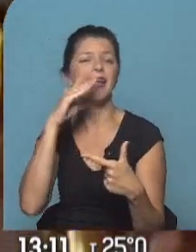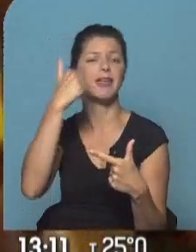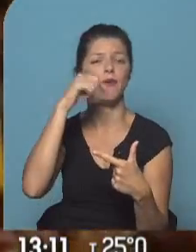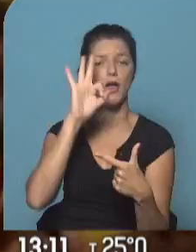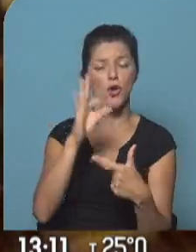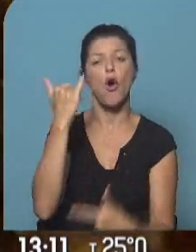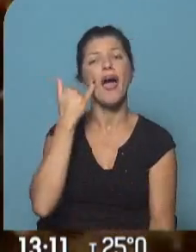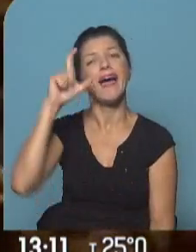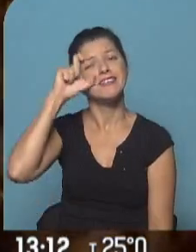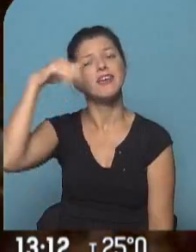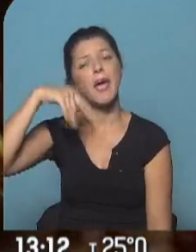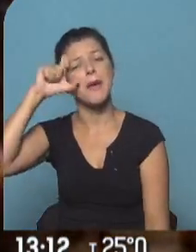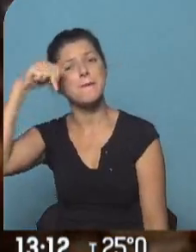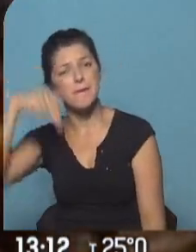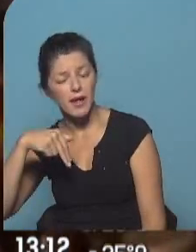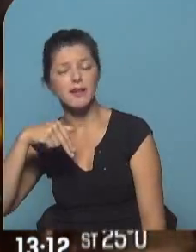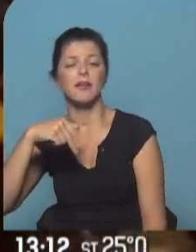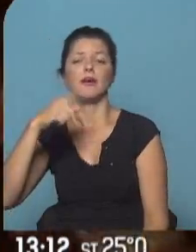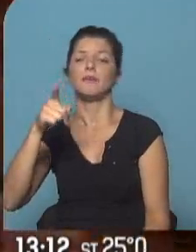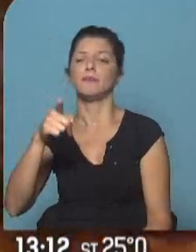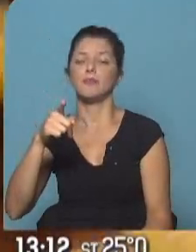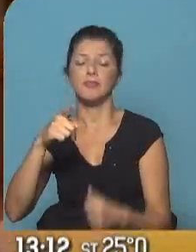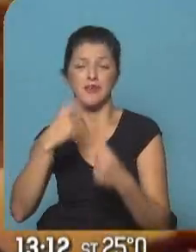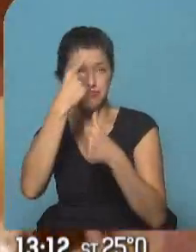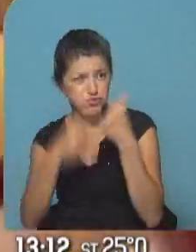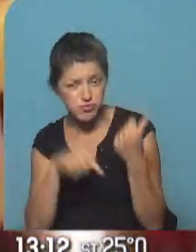Bahrein, Yemen, y por otro lado, desde el régimen se